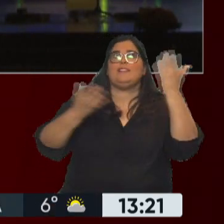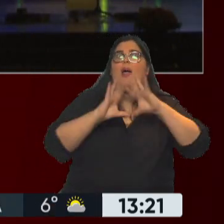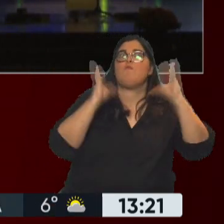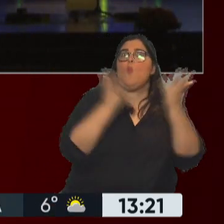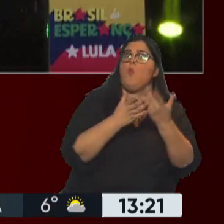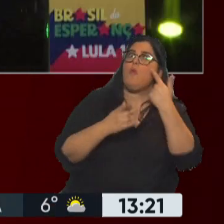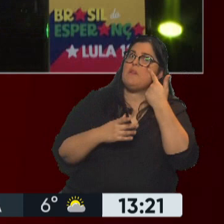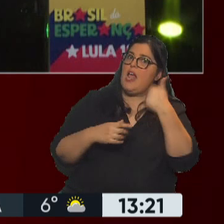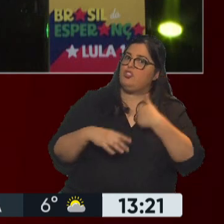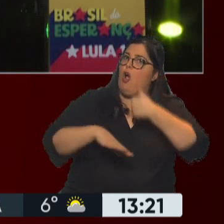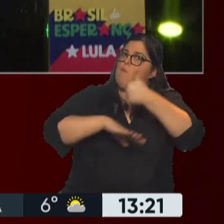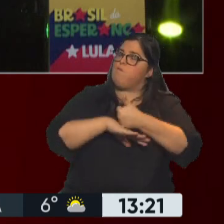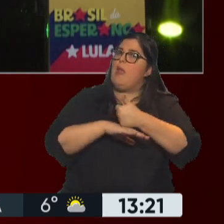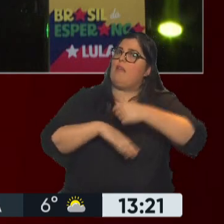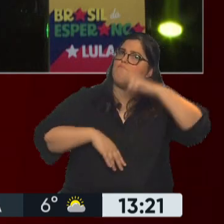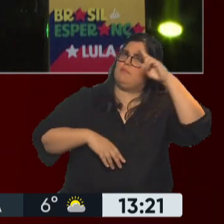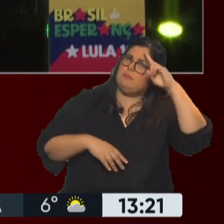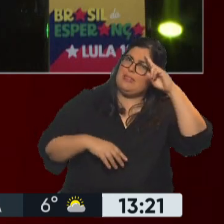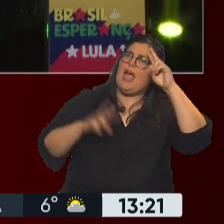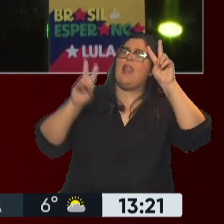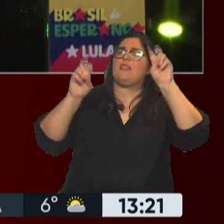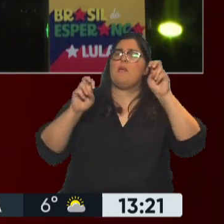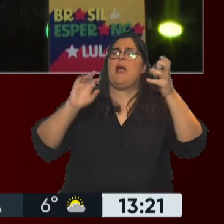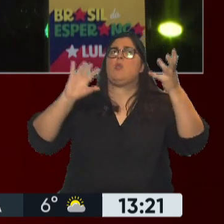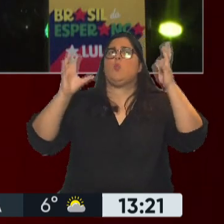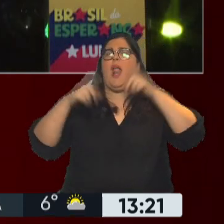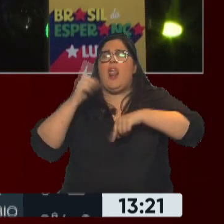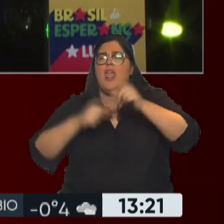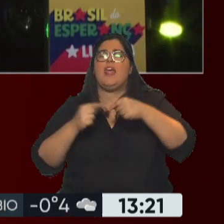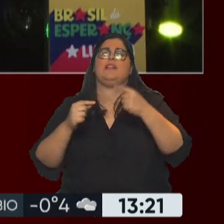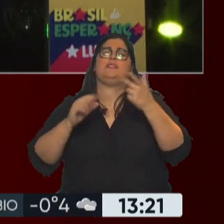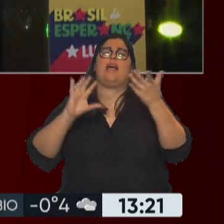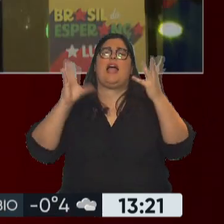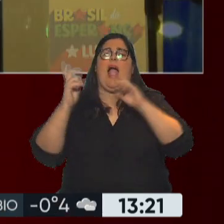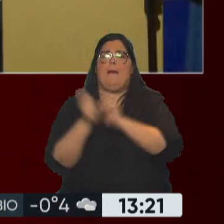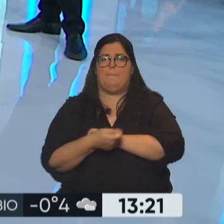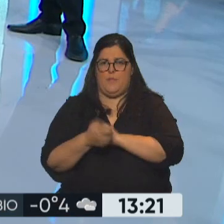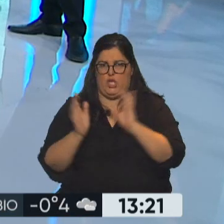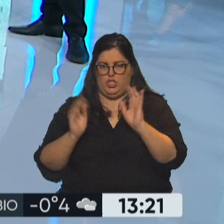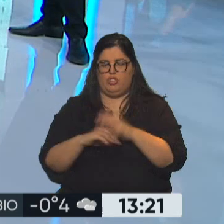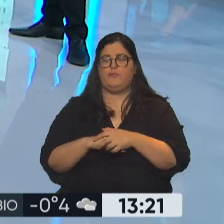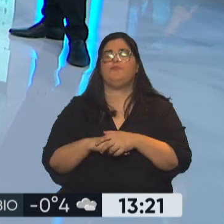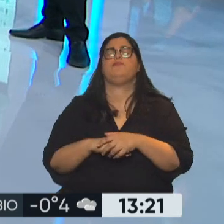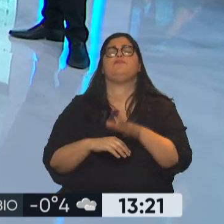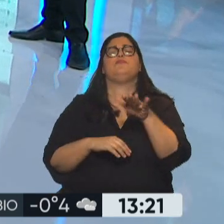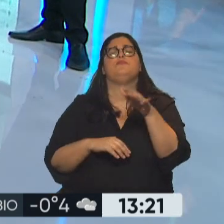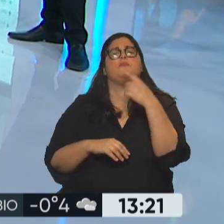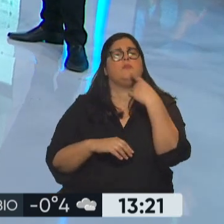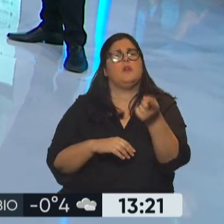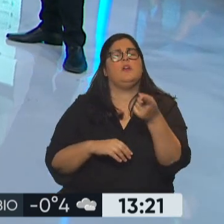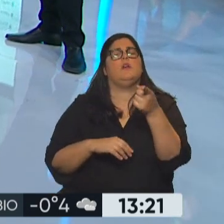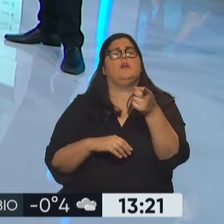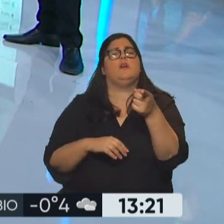acá a respetar el tema de la naturaleza, medio ambiente, cambios climáticos. Marcio, en varias oportunidades y en el marco